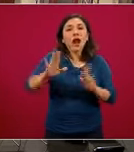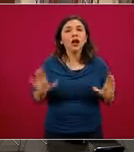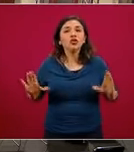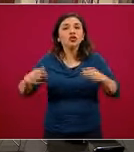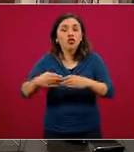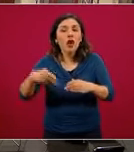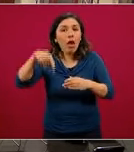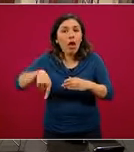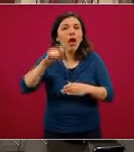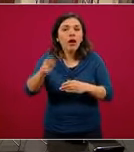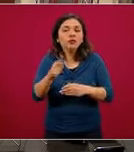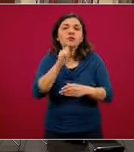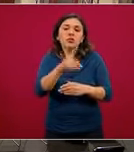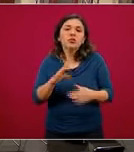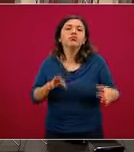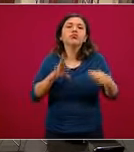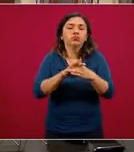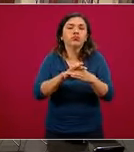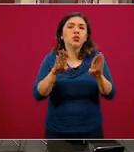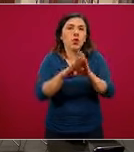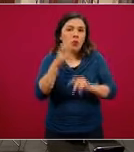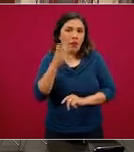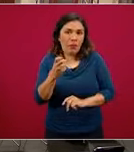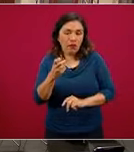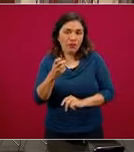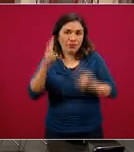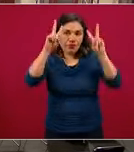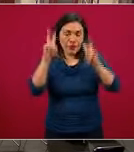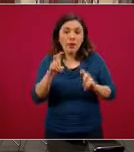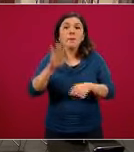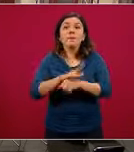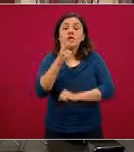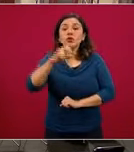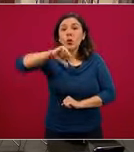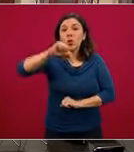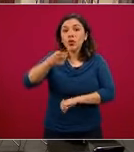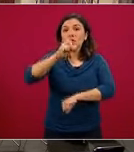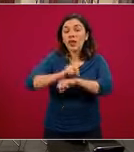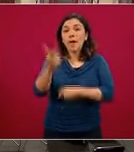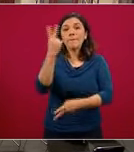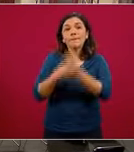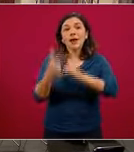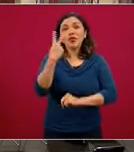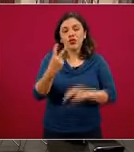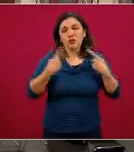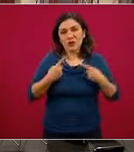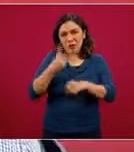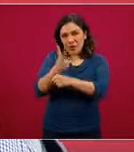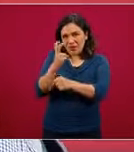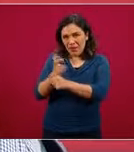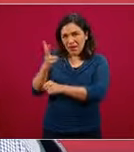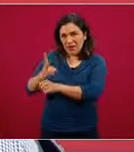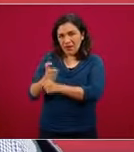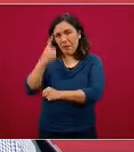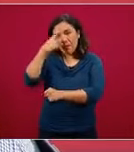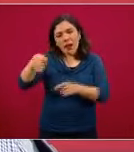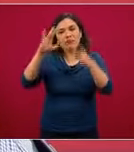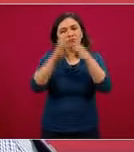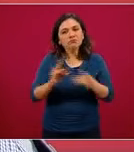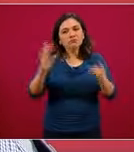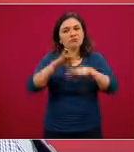tiene que haber como parte de esta intervención. Por esa razón, el día de hoy tenemos dos invitados que van a exponer